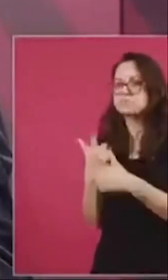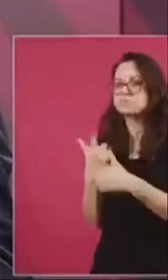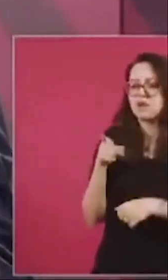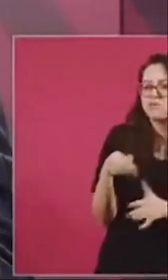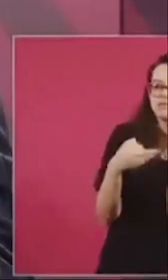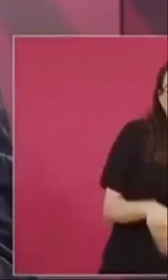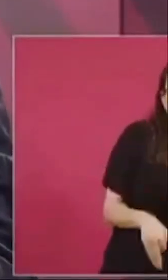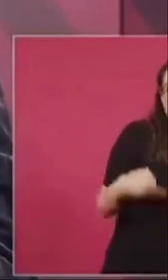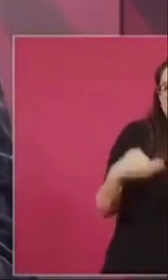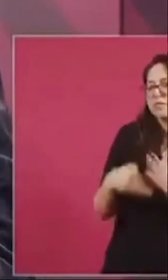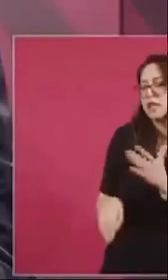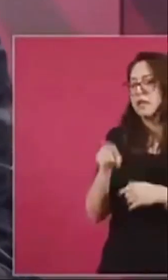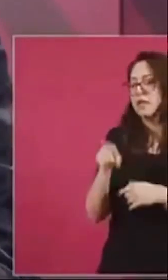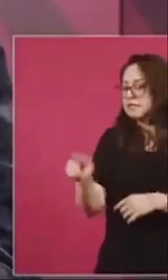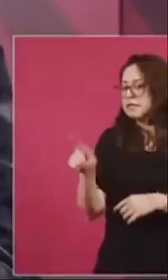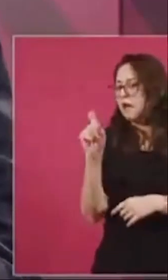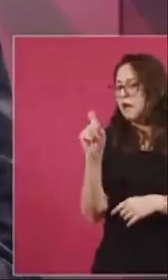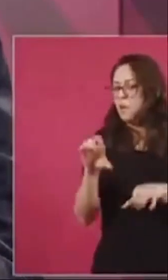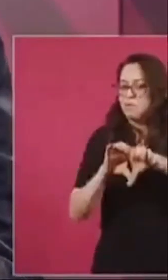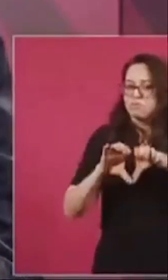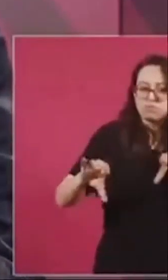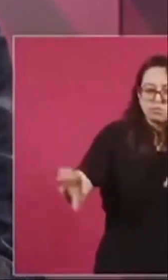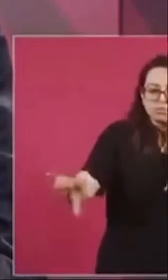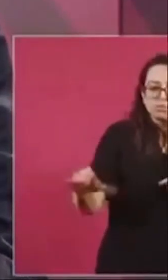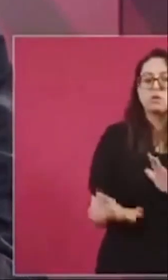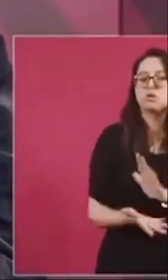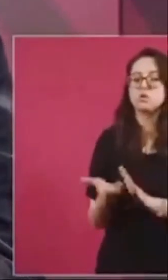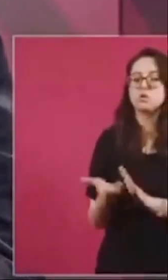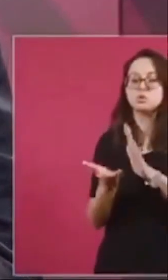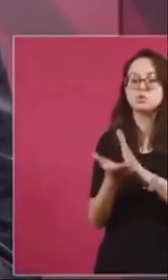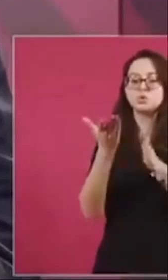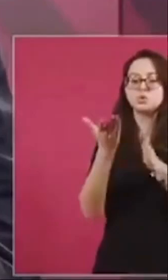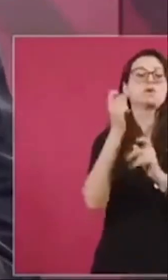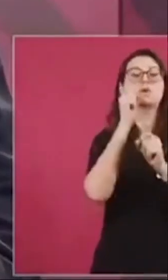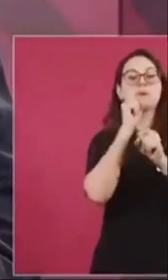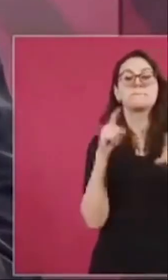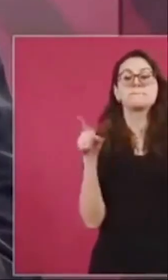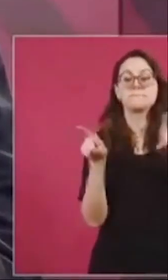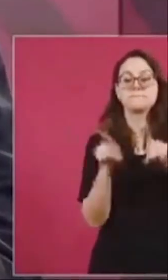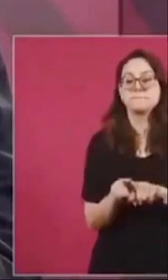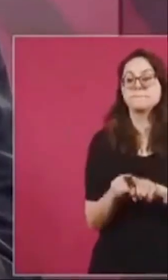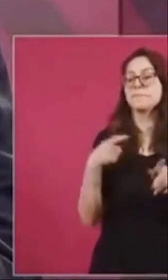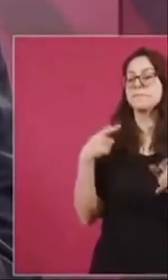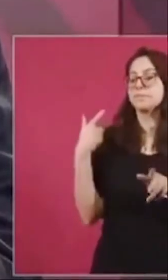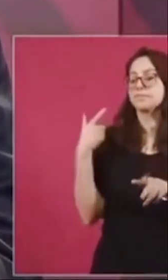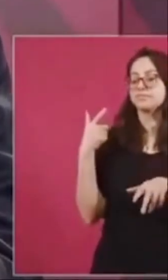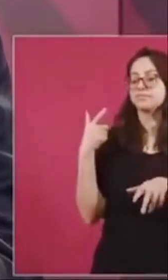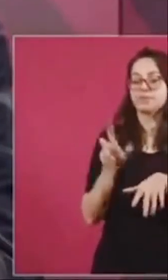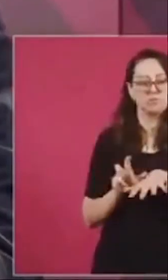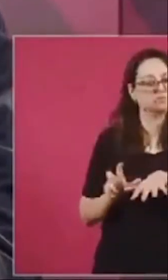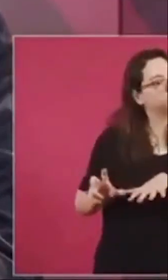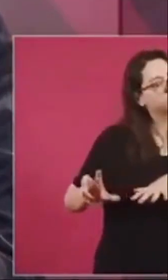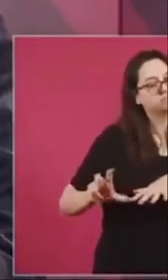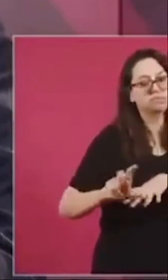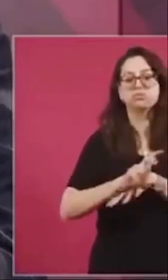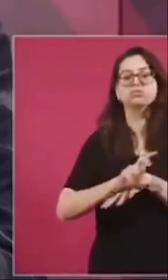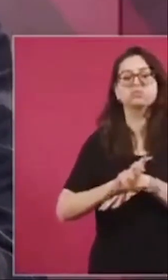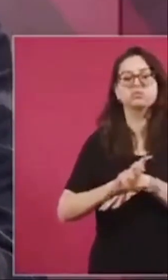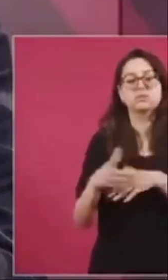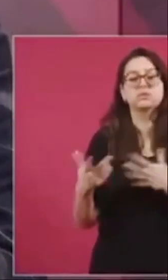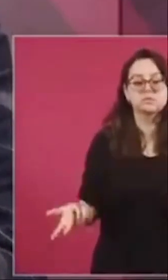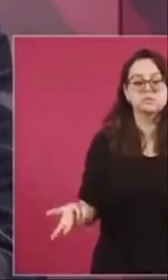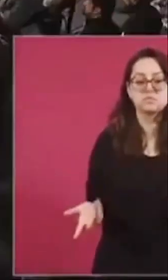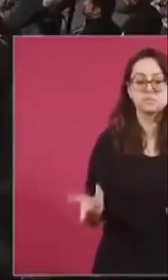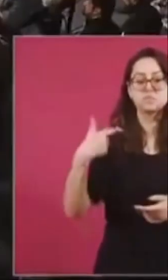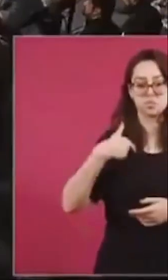Tribunal Electoral. El Tribunal Electoral le dijo al INE, a ver, dime qué puede decir y qué no puede decir un funcionario público. Entonces el INE elaboró un